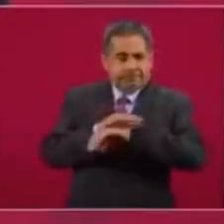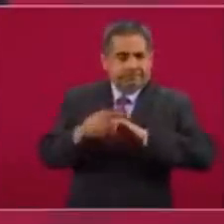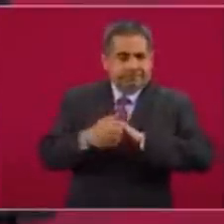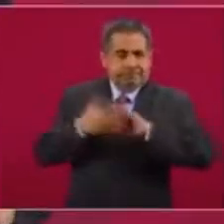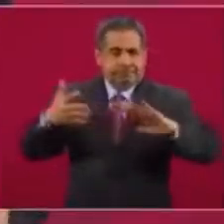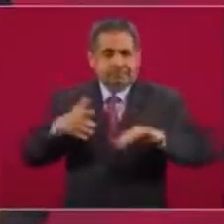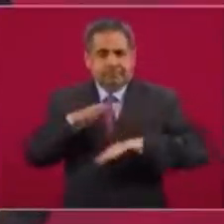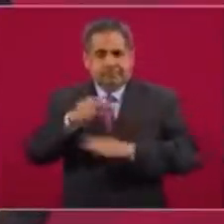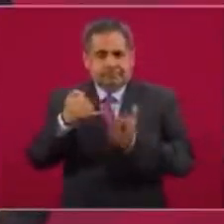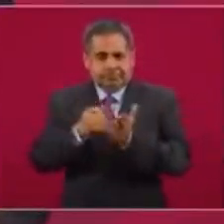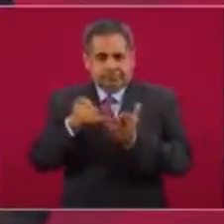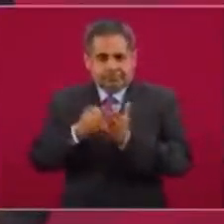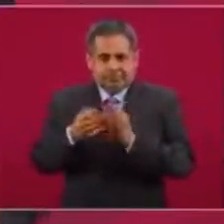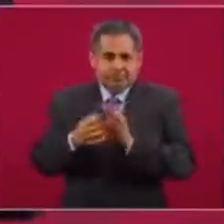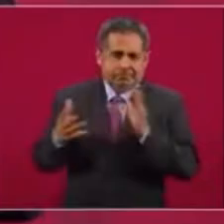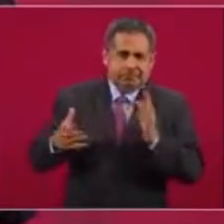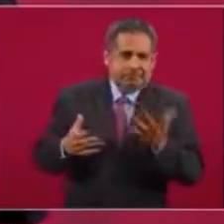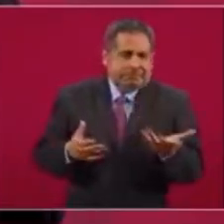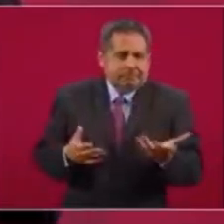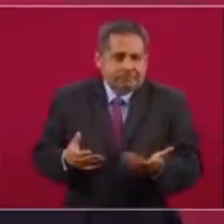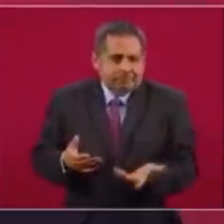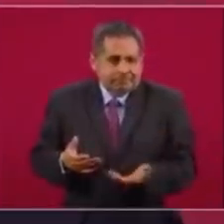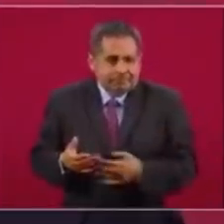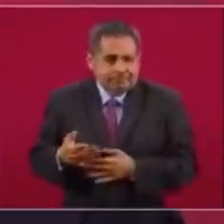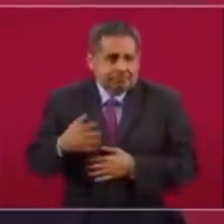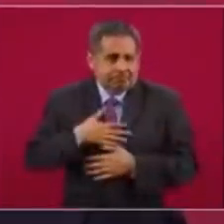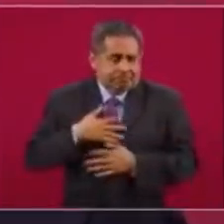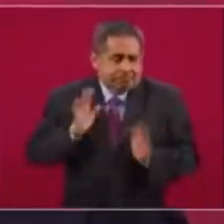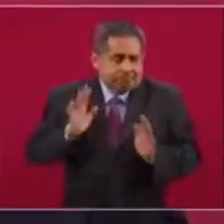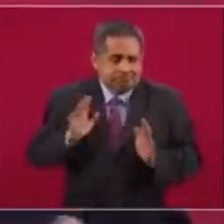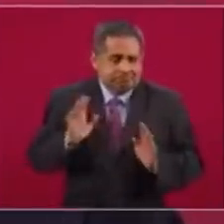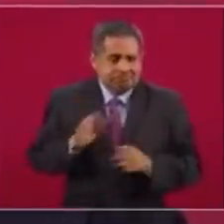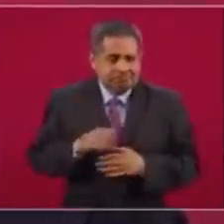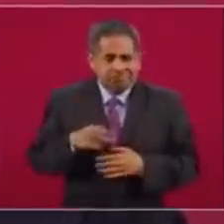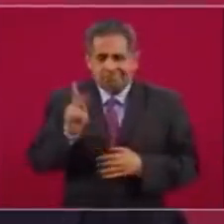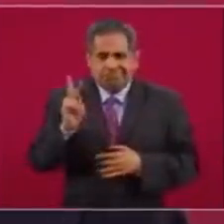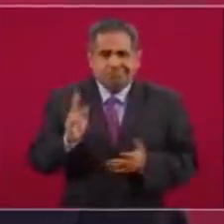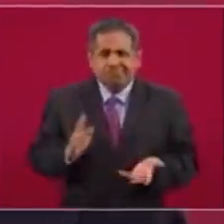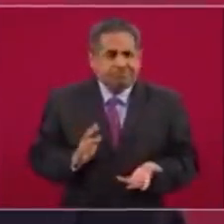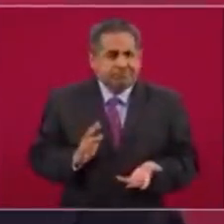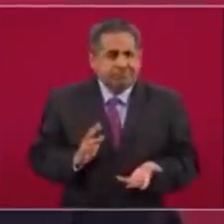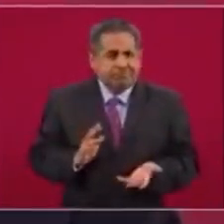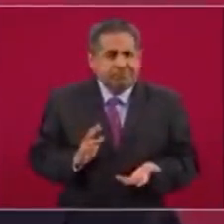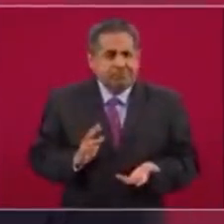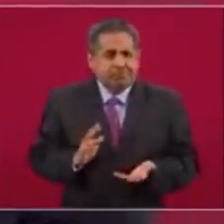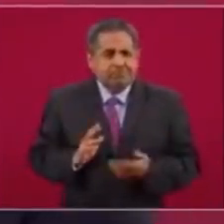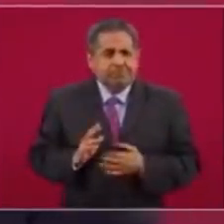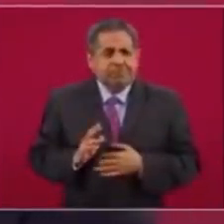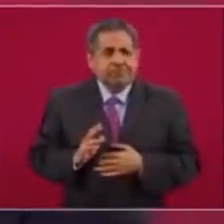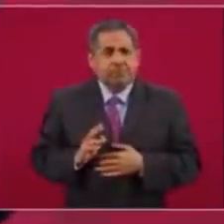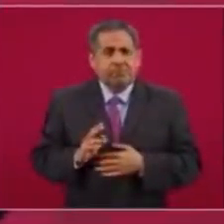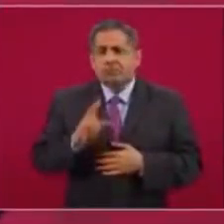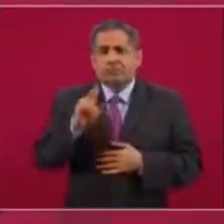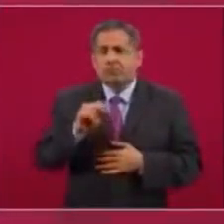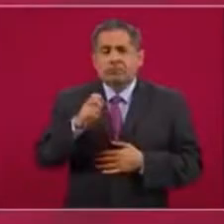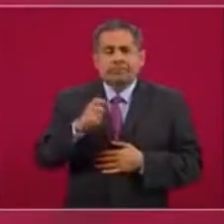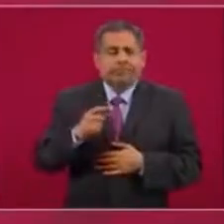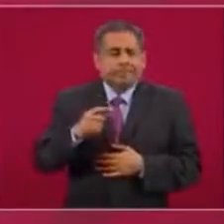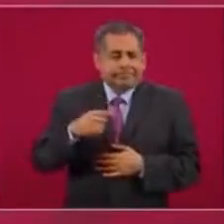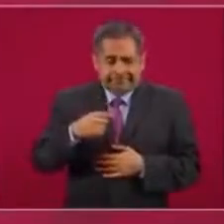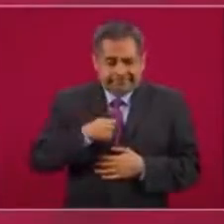fiscal. Yo no me opongo, pero no es un